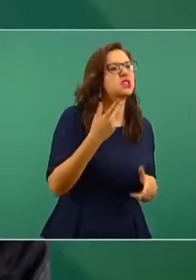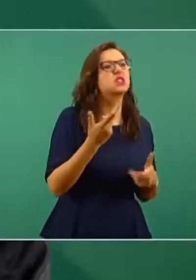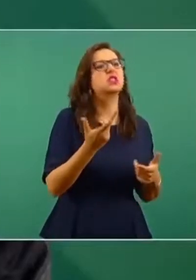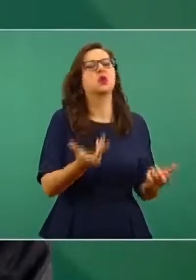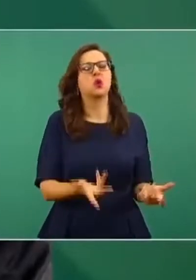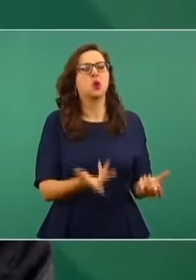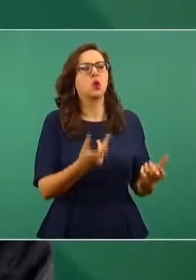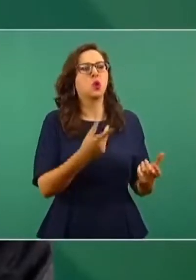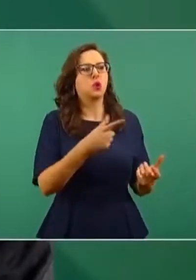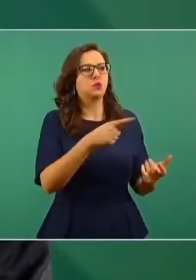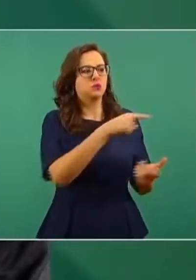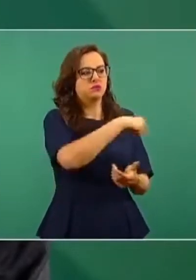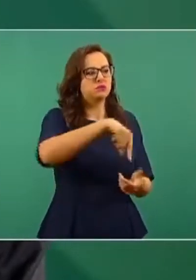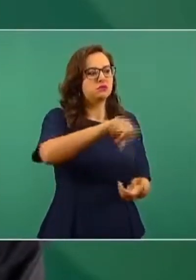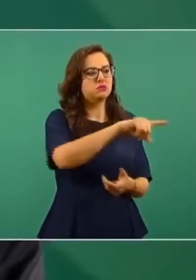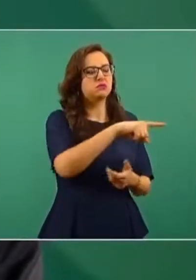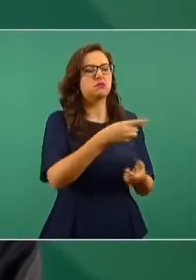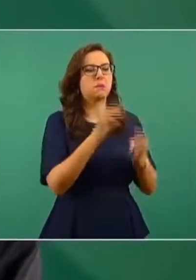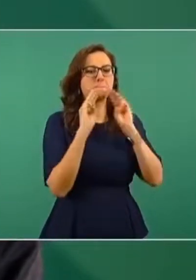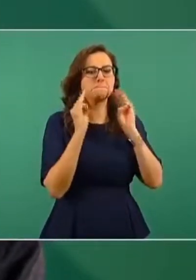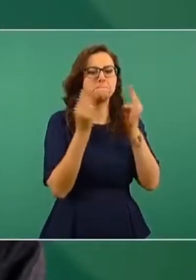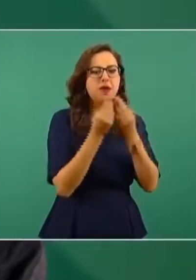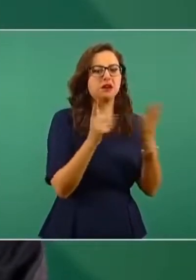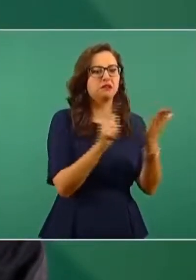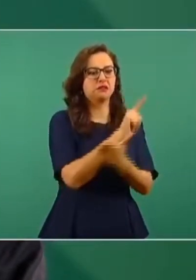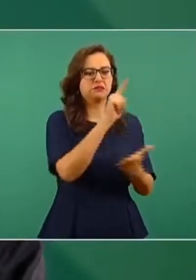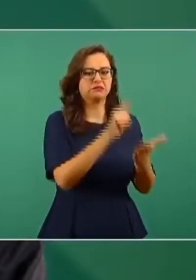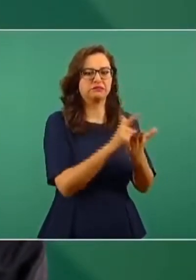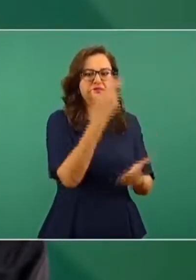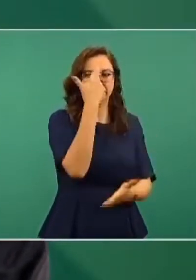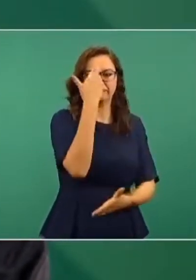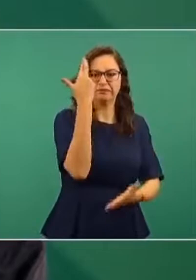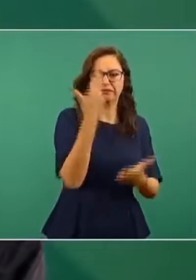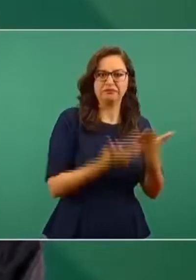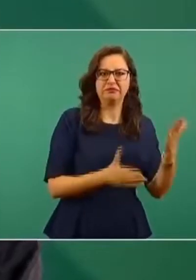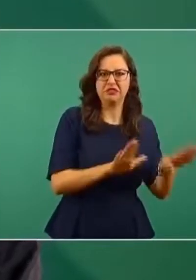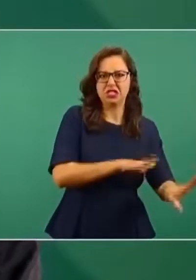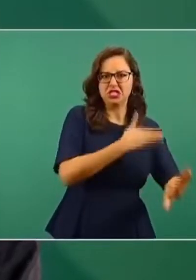Que no haya candidatos a modo.